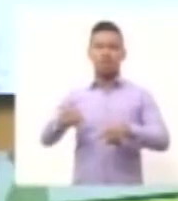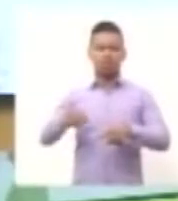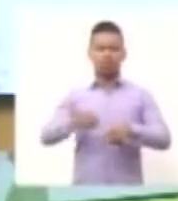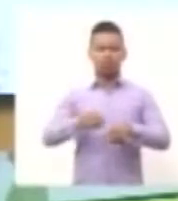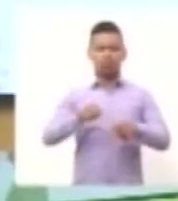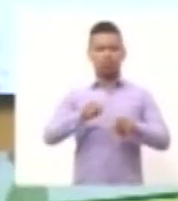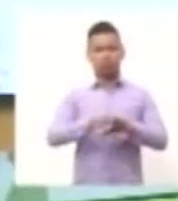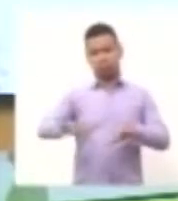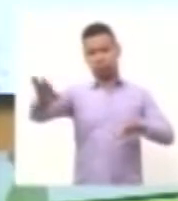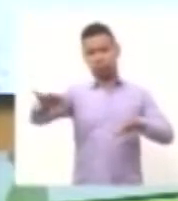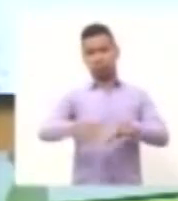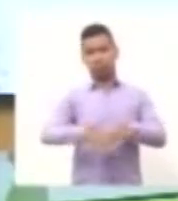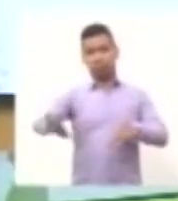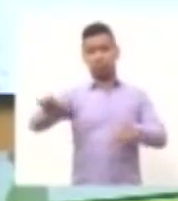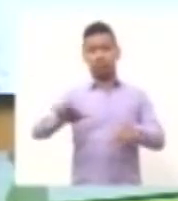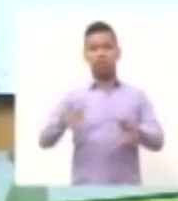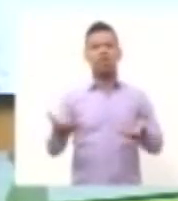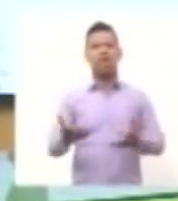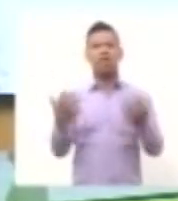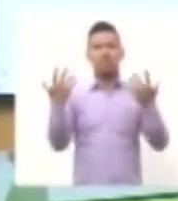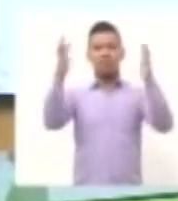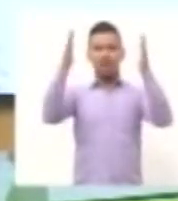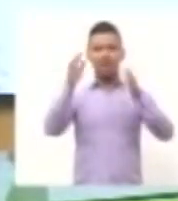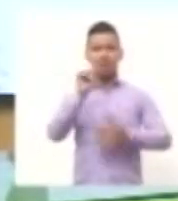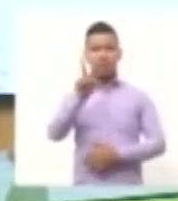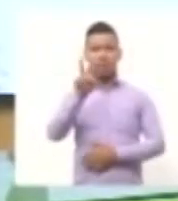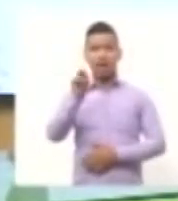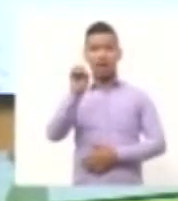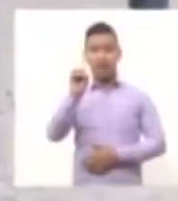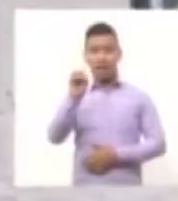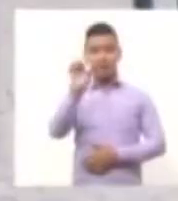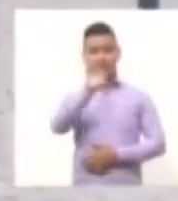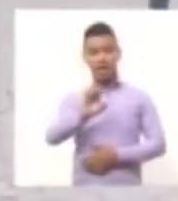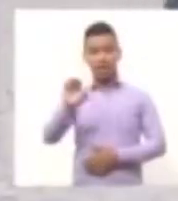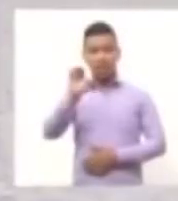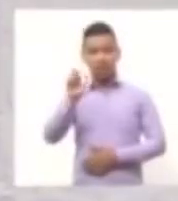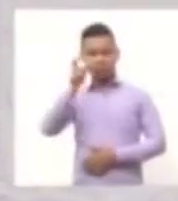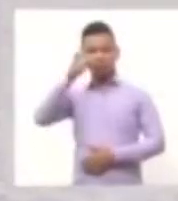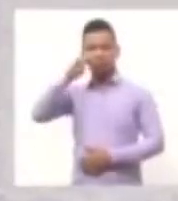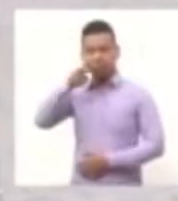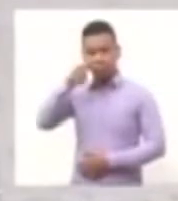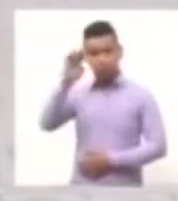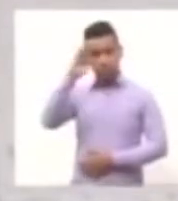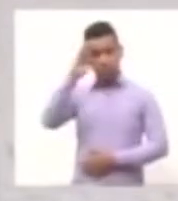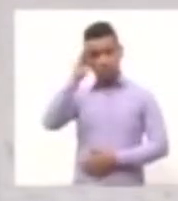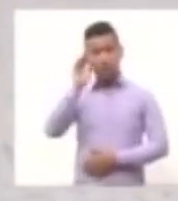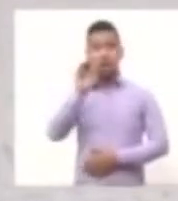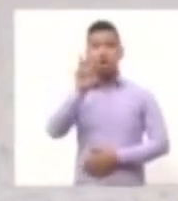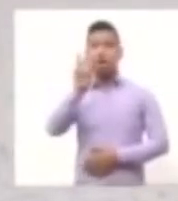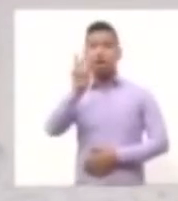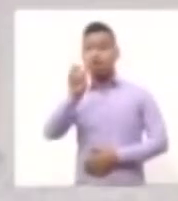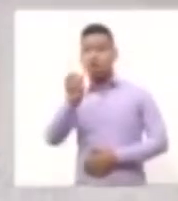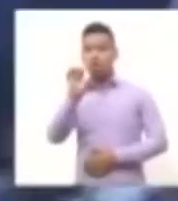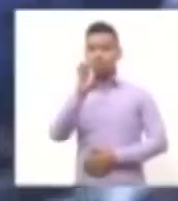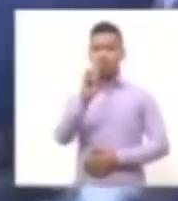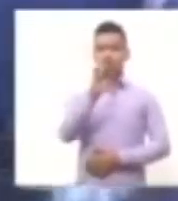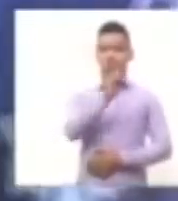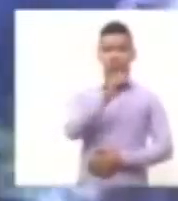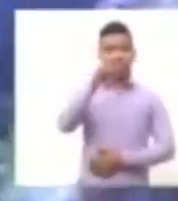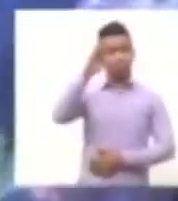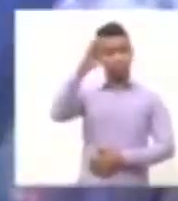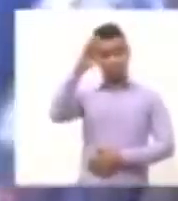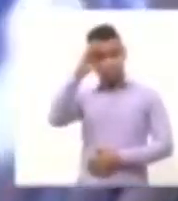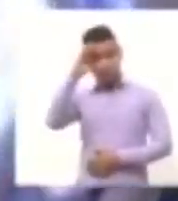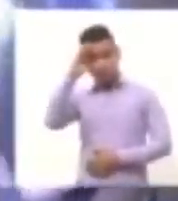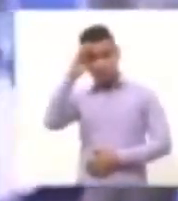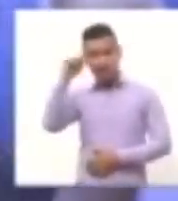celebración de la fiesta del 20 de enero en la hermosa ciudad de Sincelejo. 800 policías fueron dispuestos para las actividades